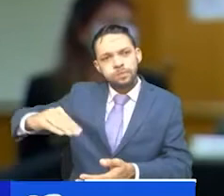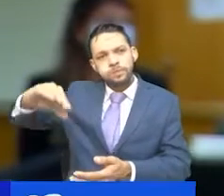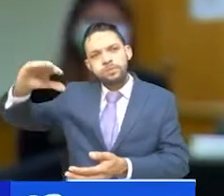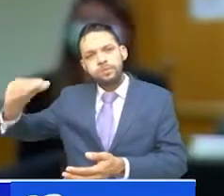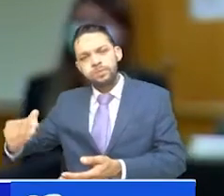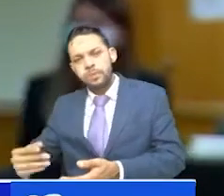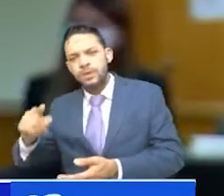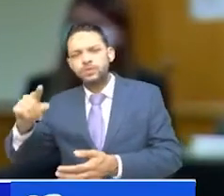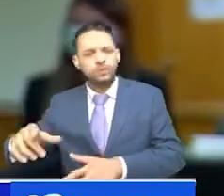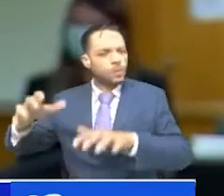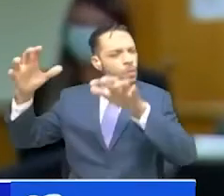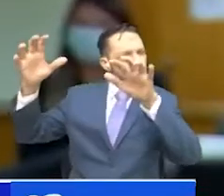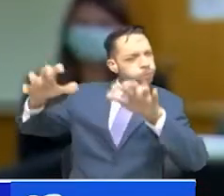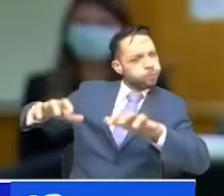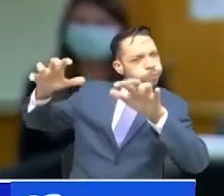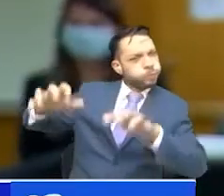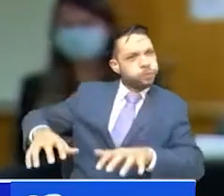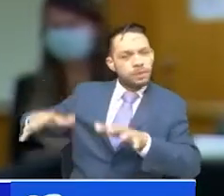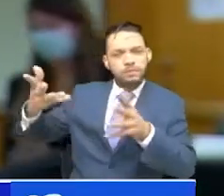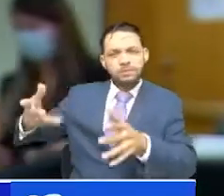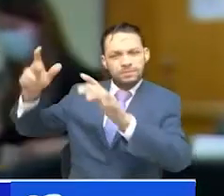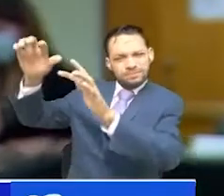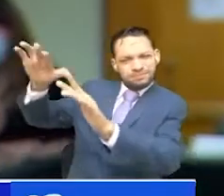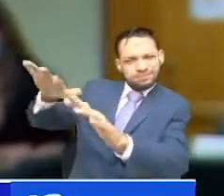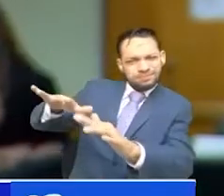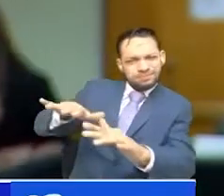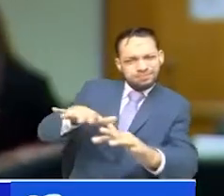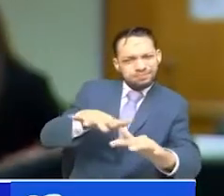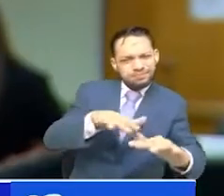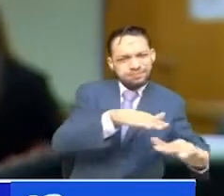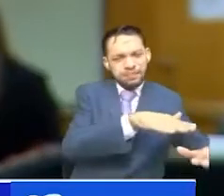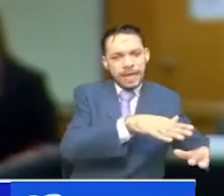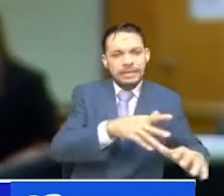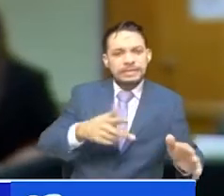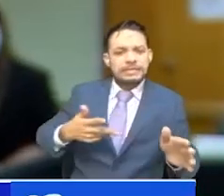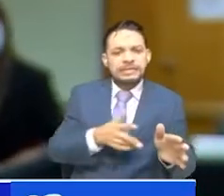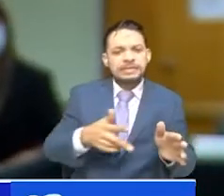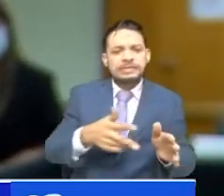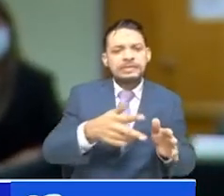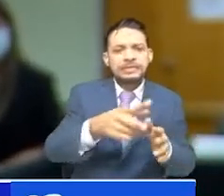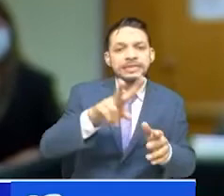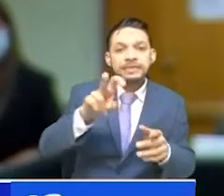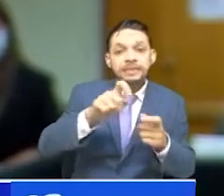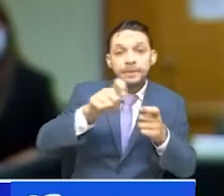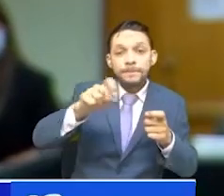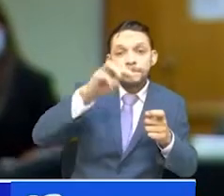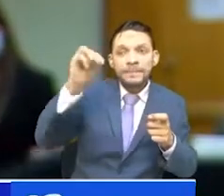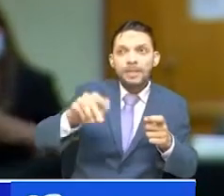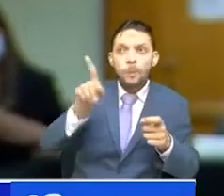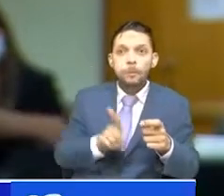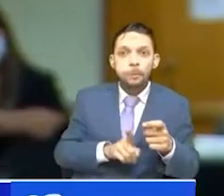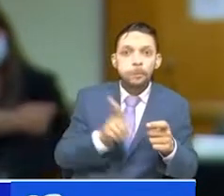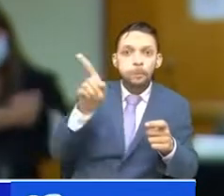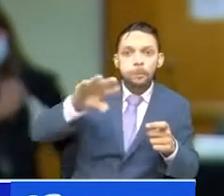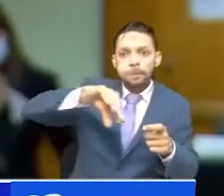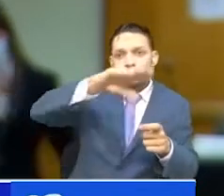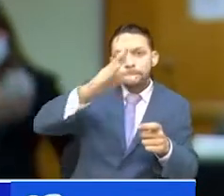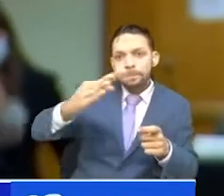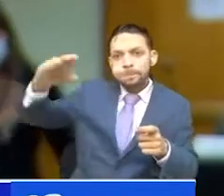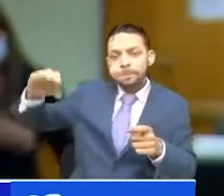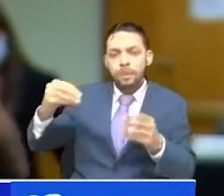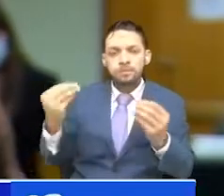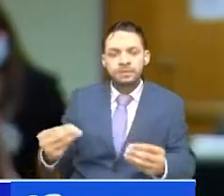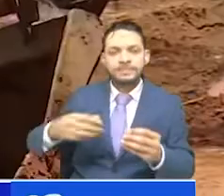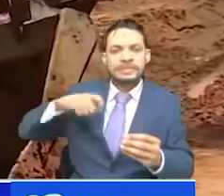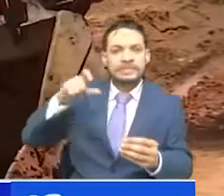lluvias intensas, se nos creció el derrumbe desde el nivel cero de la vía 7 metros más arriba, lo cual nos obligó a remover grandes cantidades,